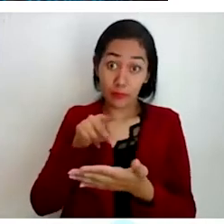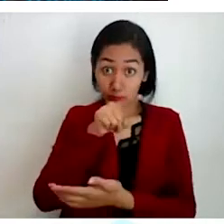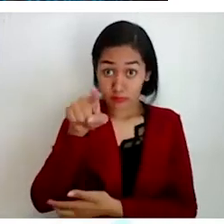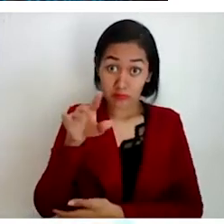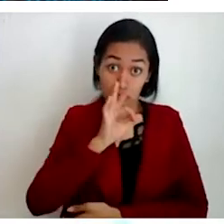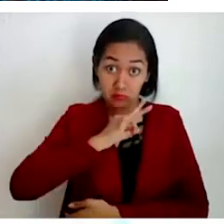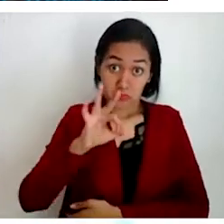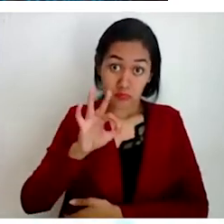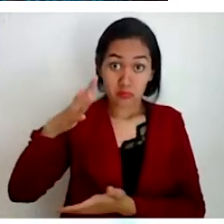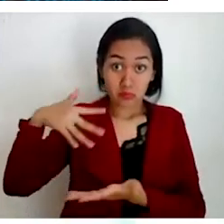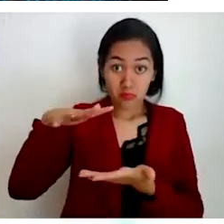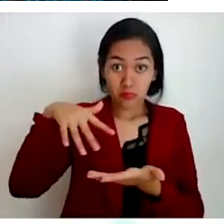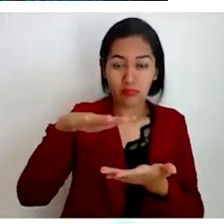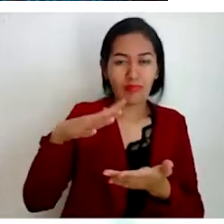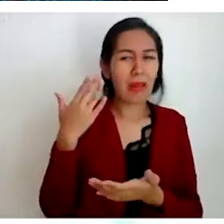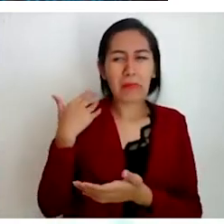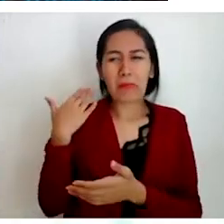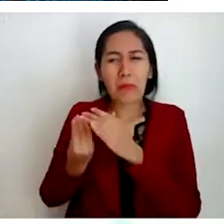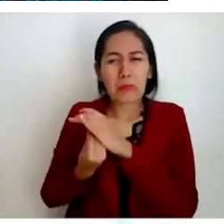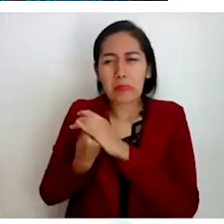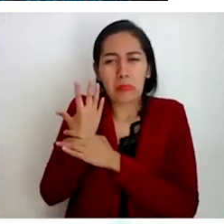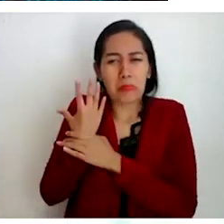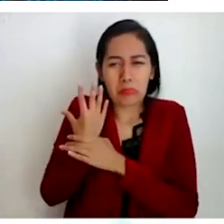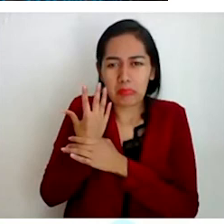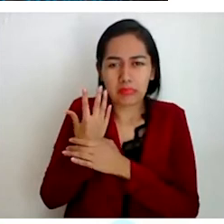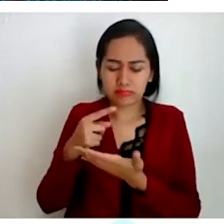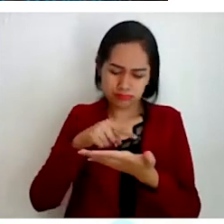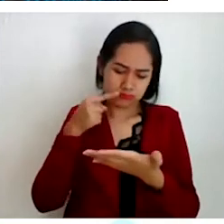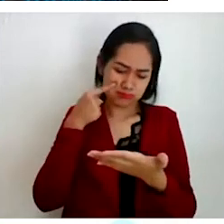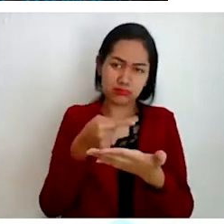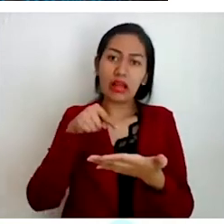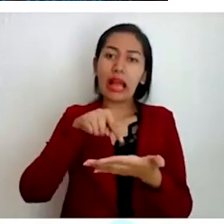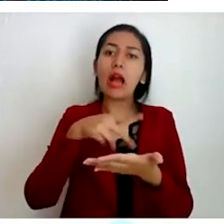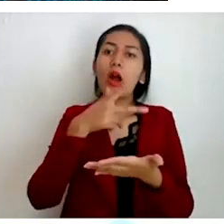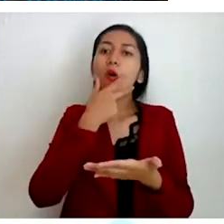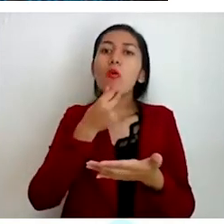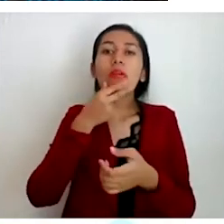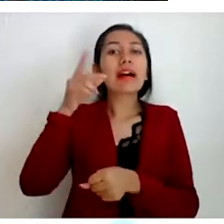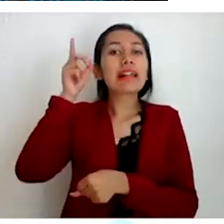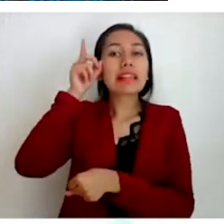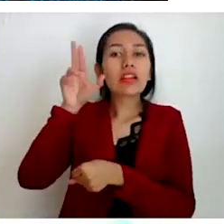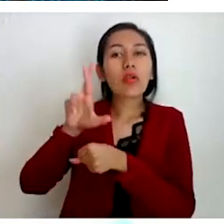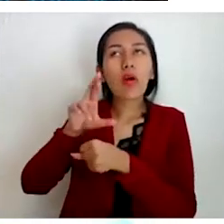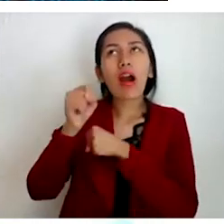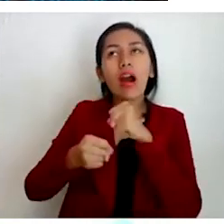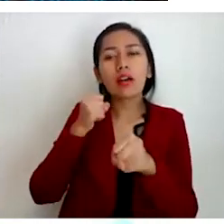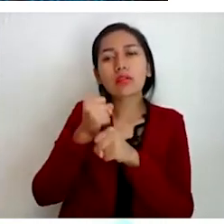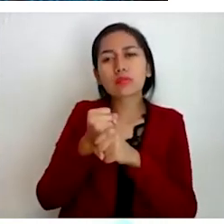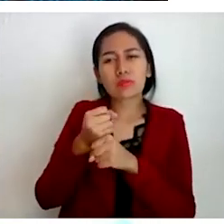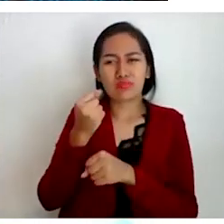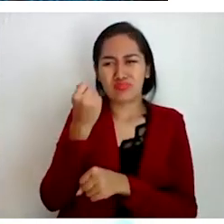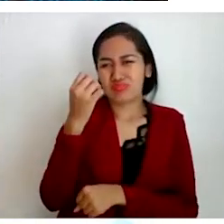fin de semana. Le preguntan precisamente eso a Woody Allen, él, un director a sus 80 y tantos años que sigue filmando